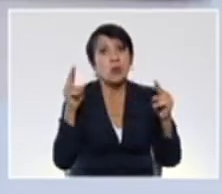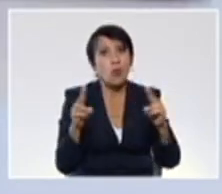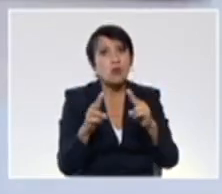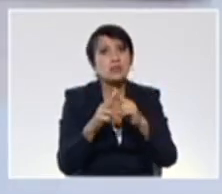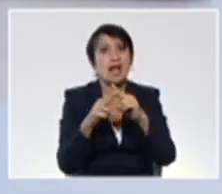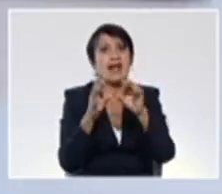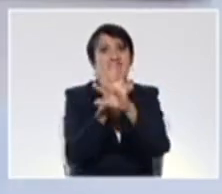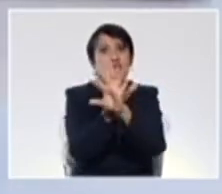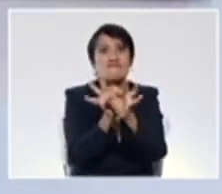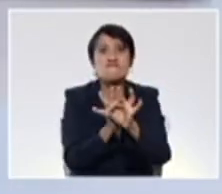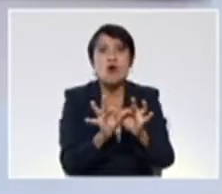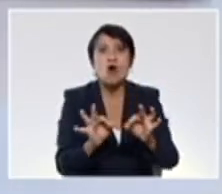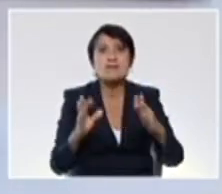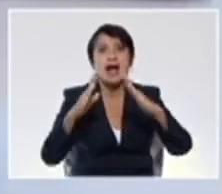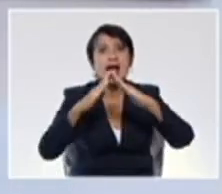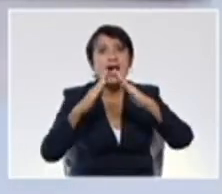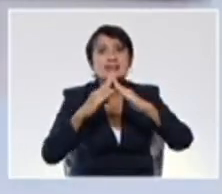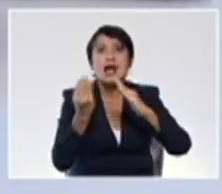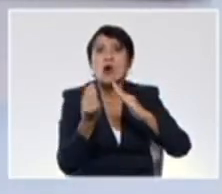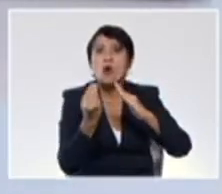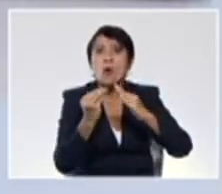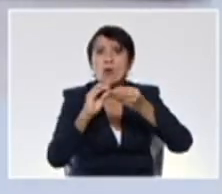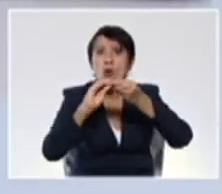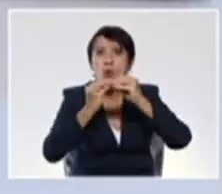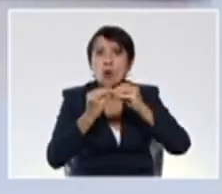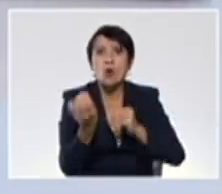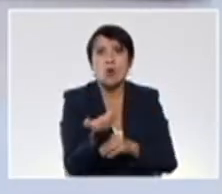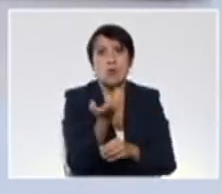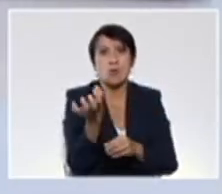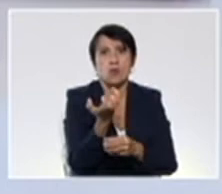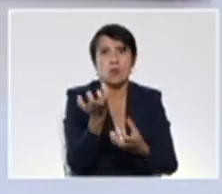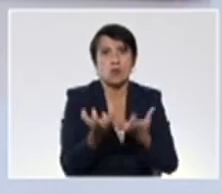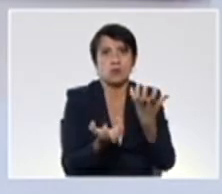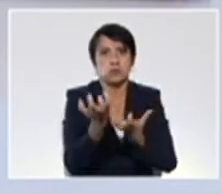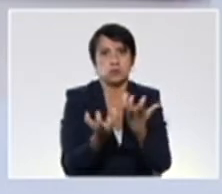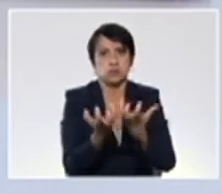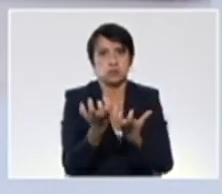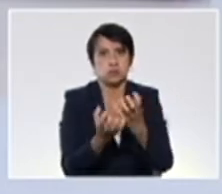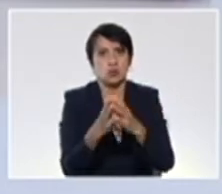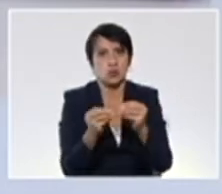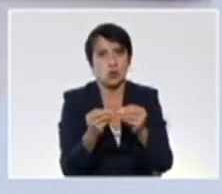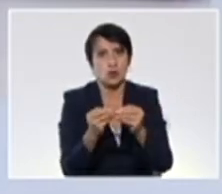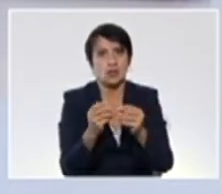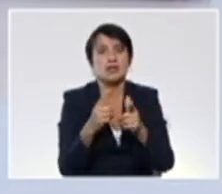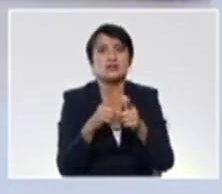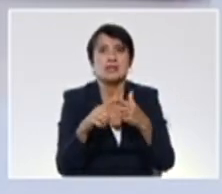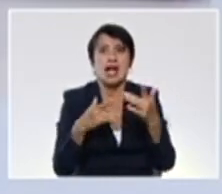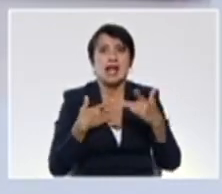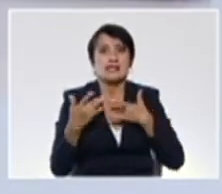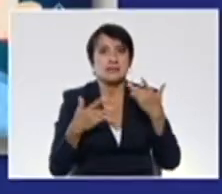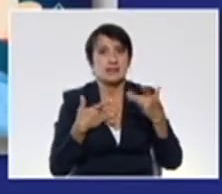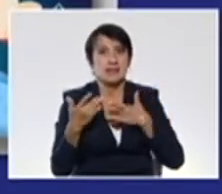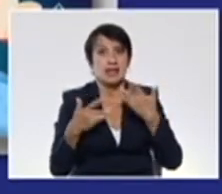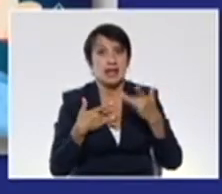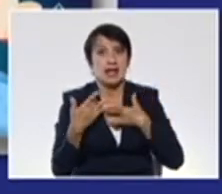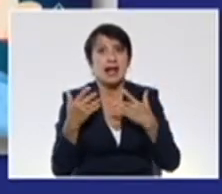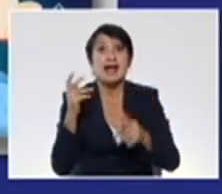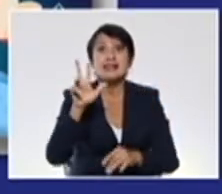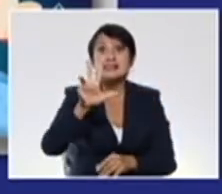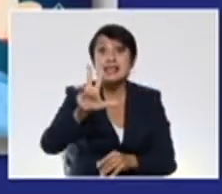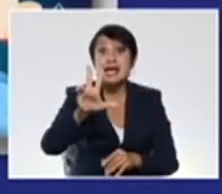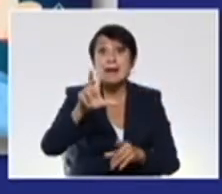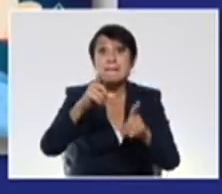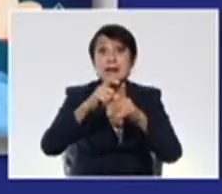de forma casera cómo reparar, cómo cocinar, cómo hacer algo. Entonces los invito a que hagan esa actividad. Pueden buscar estas 3